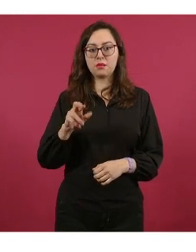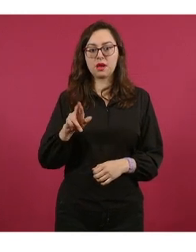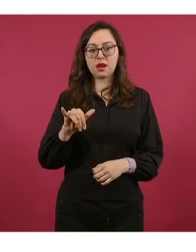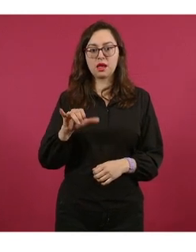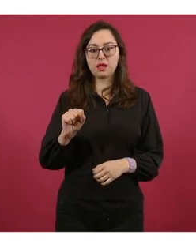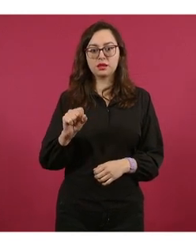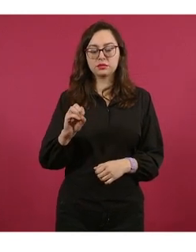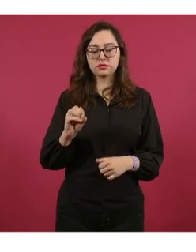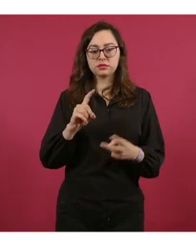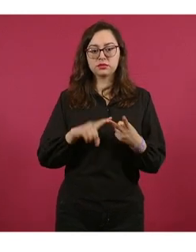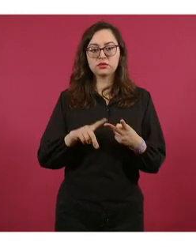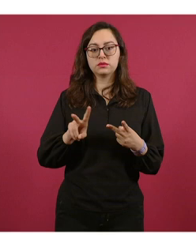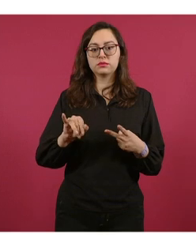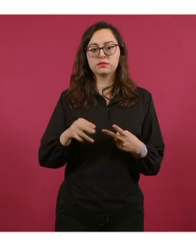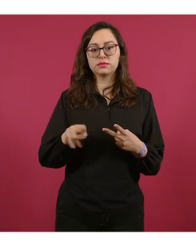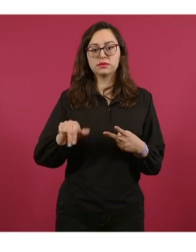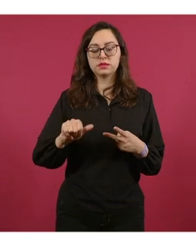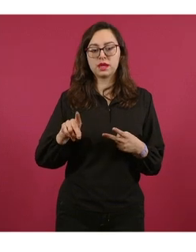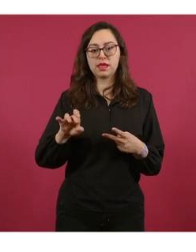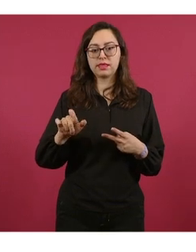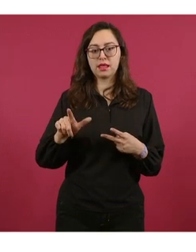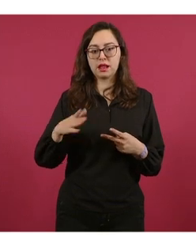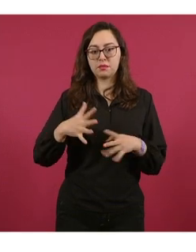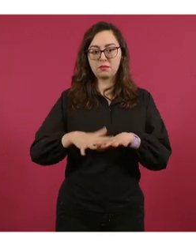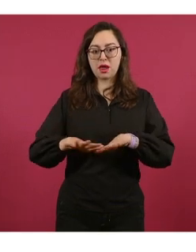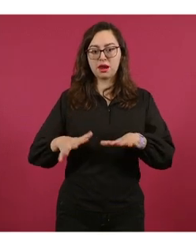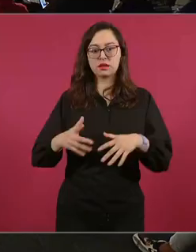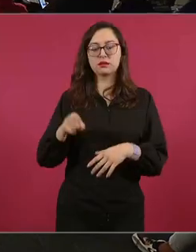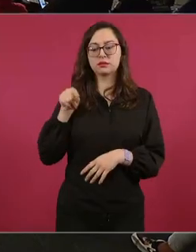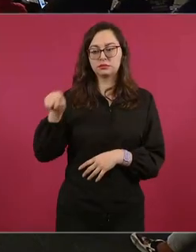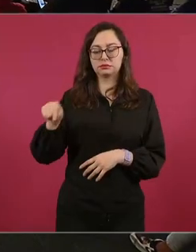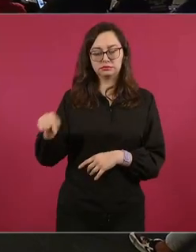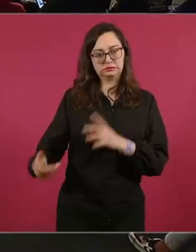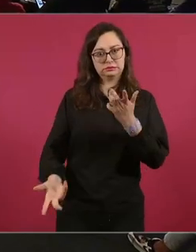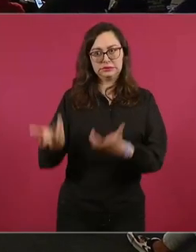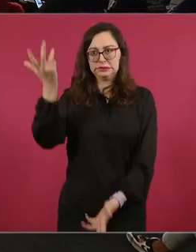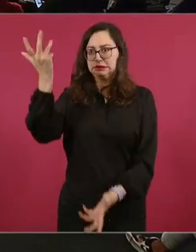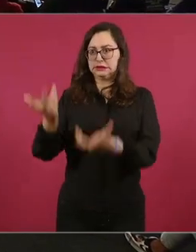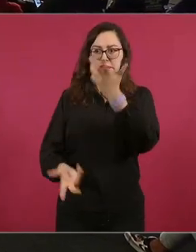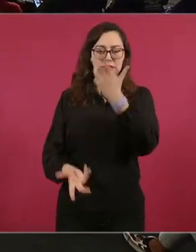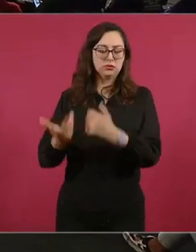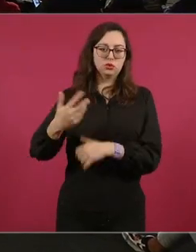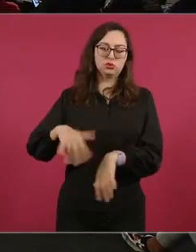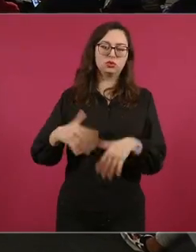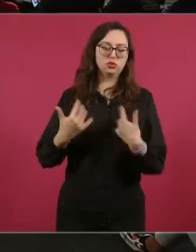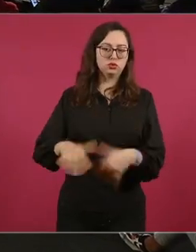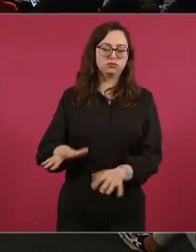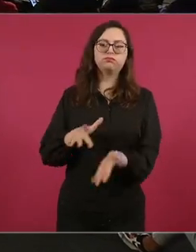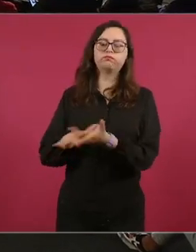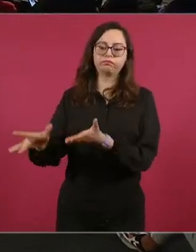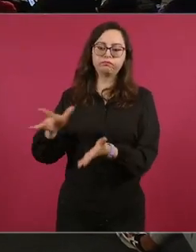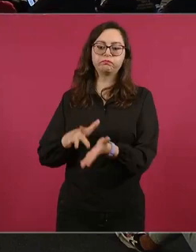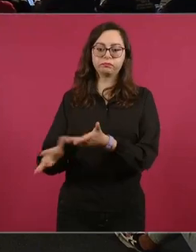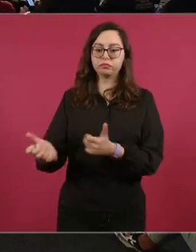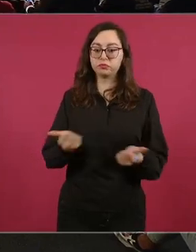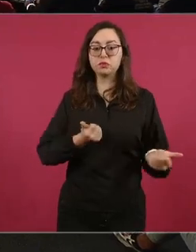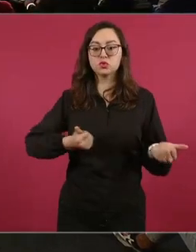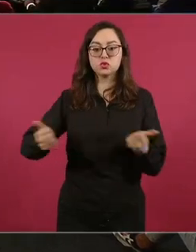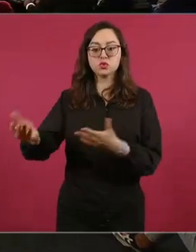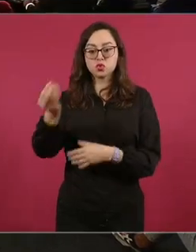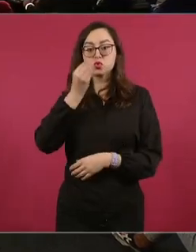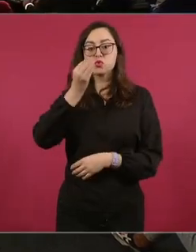bastante poblada. Entonces sí afectaron mucho. Sí. Y